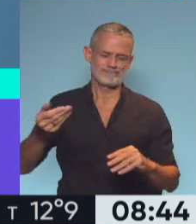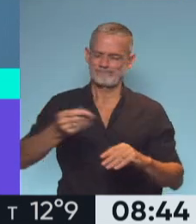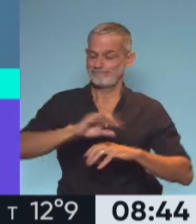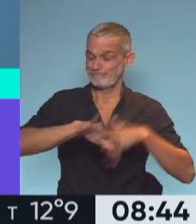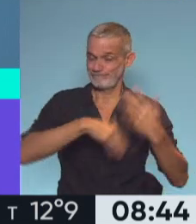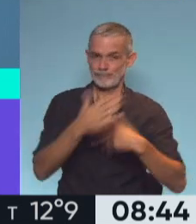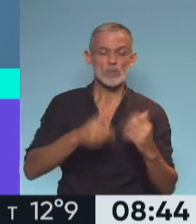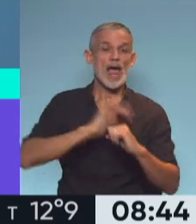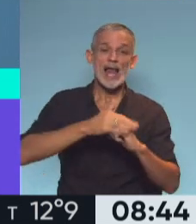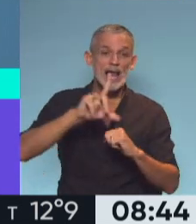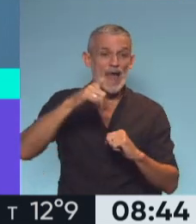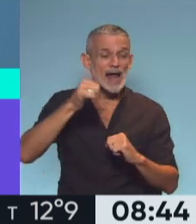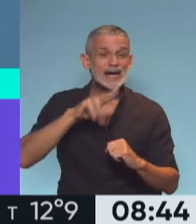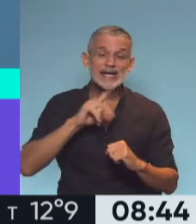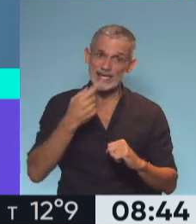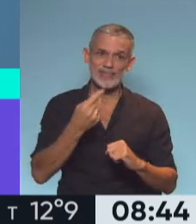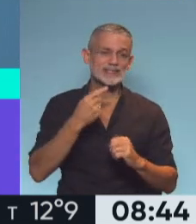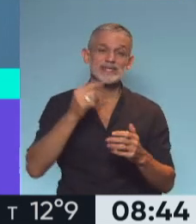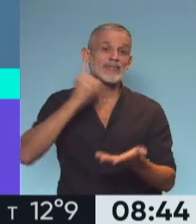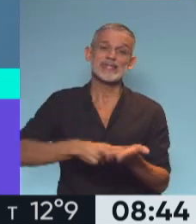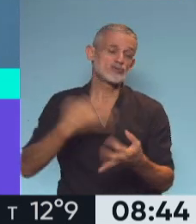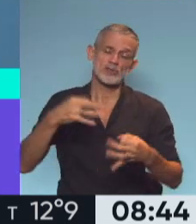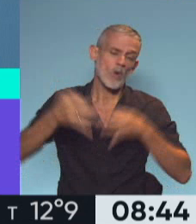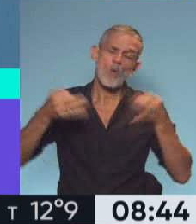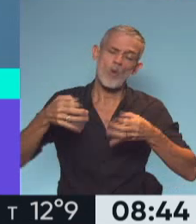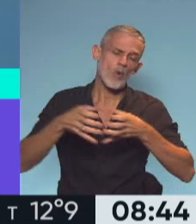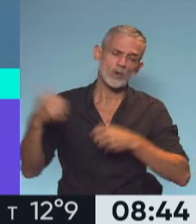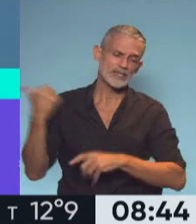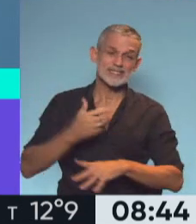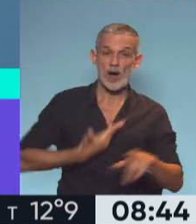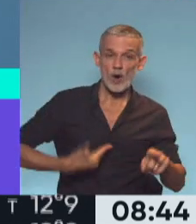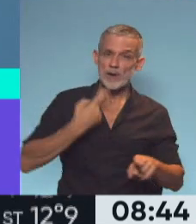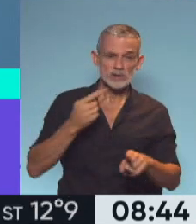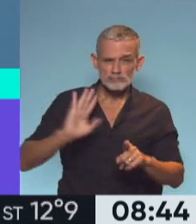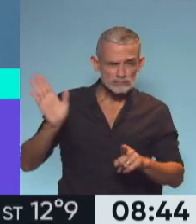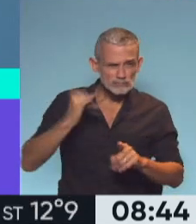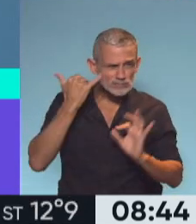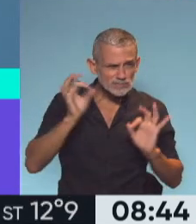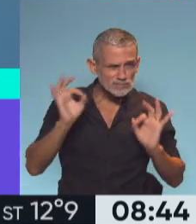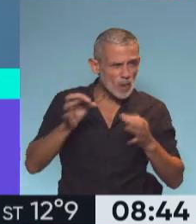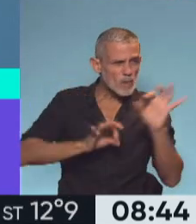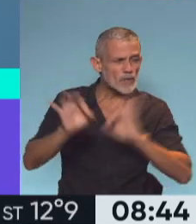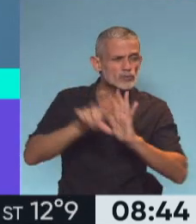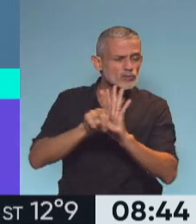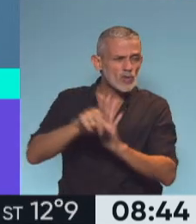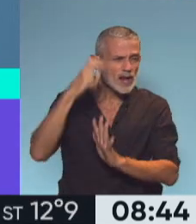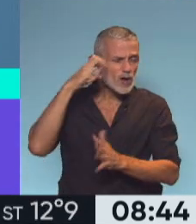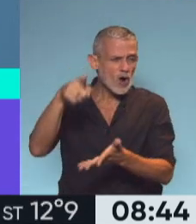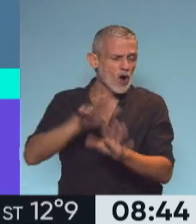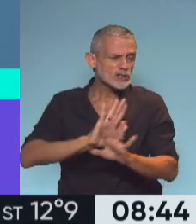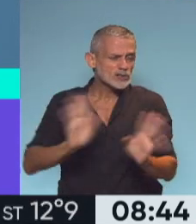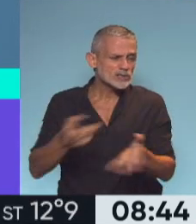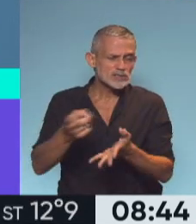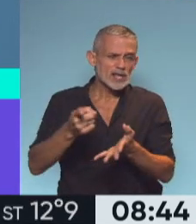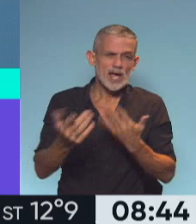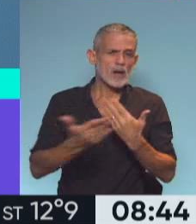pasa. Larreta insiste que la solución debe pasar por la justicia y el gobierno reitera que ya hubo un proyecto de ley, con lo que cuenta con